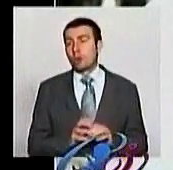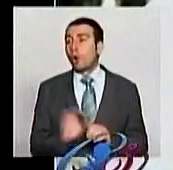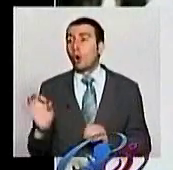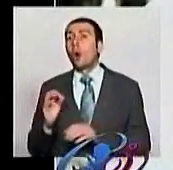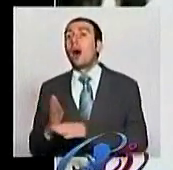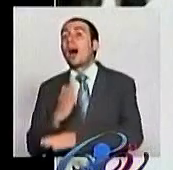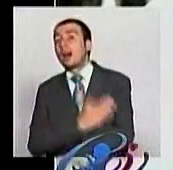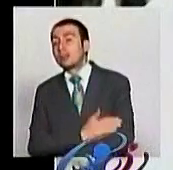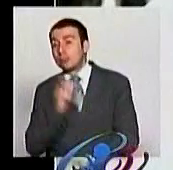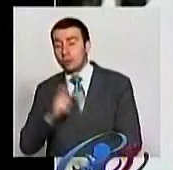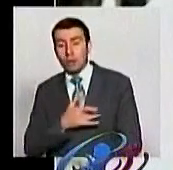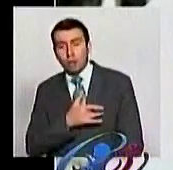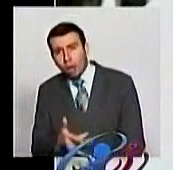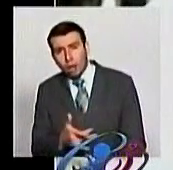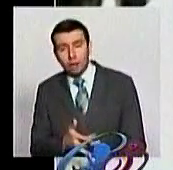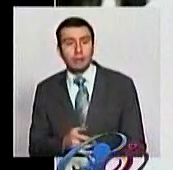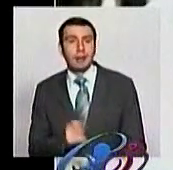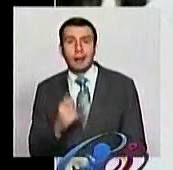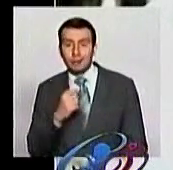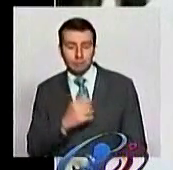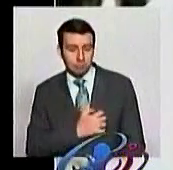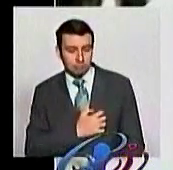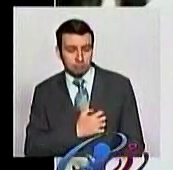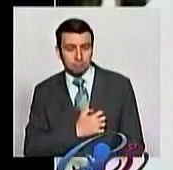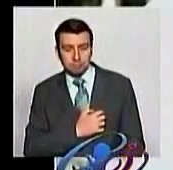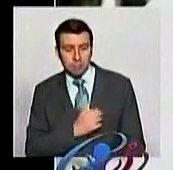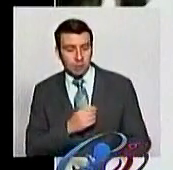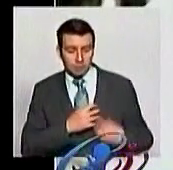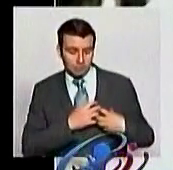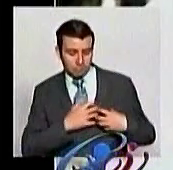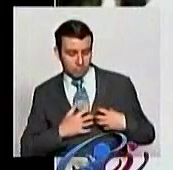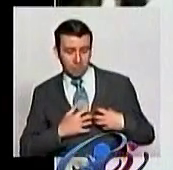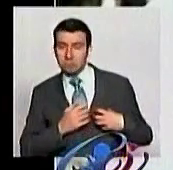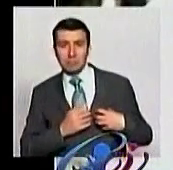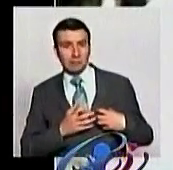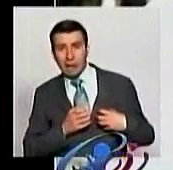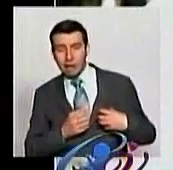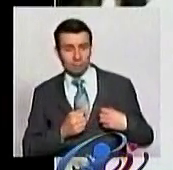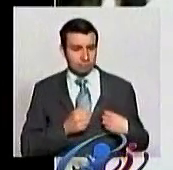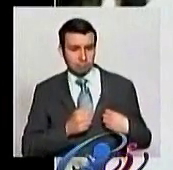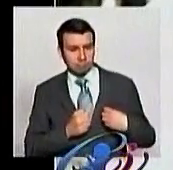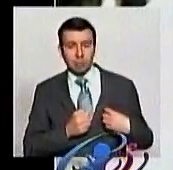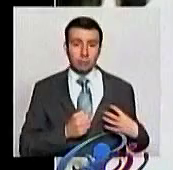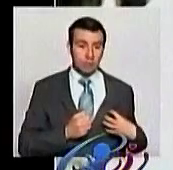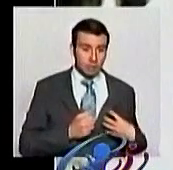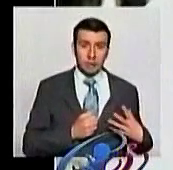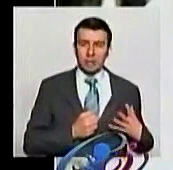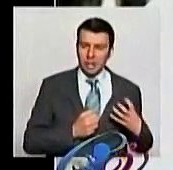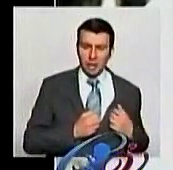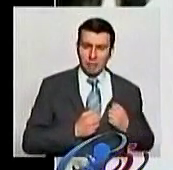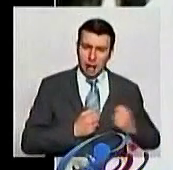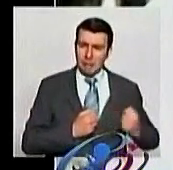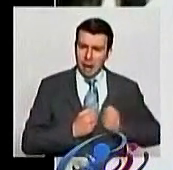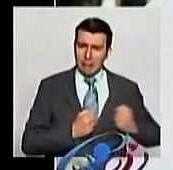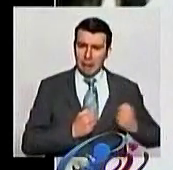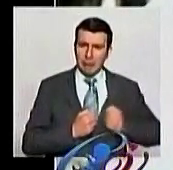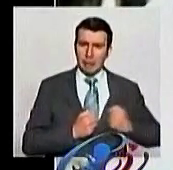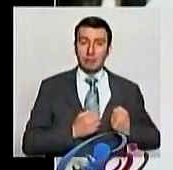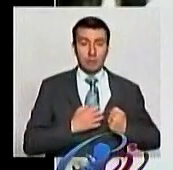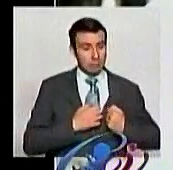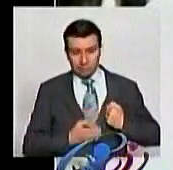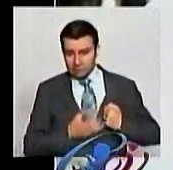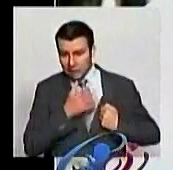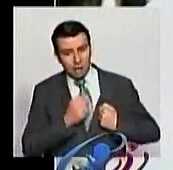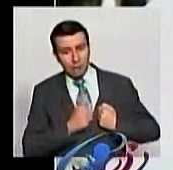porque una parte del corazón queda sin moverse. Entonces el otro trata de compensar ese movimiento del pedacito que no se